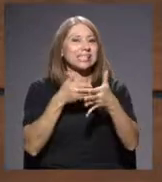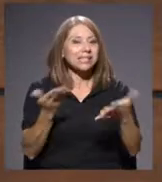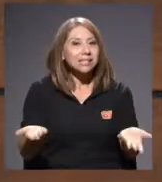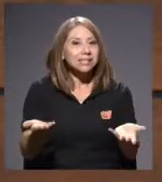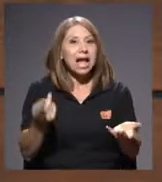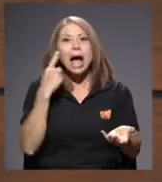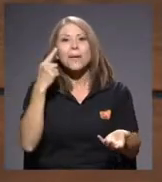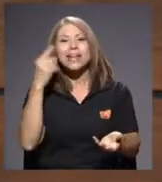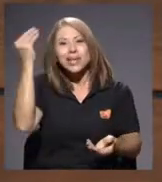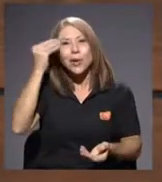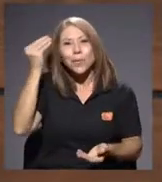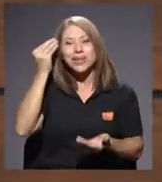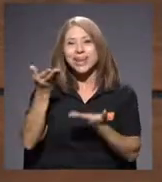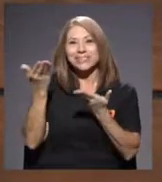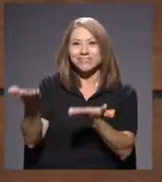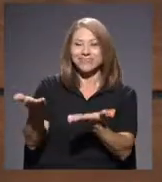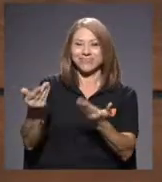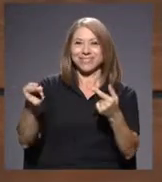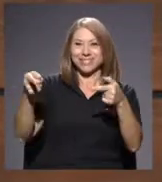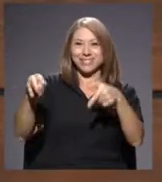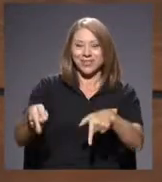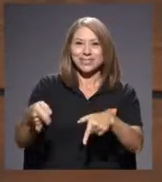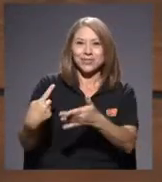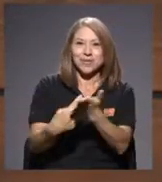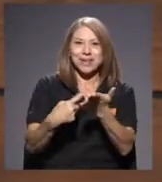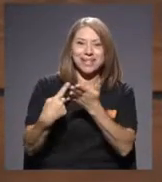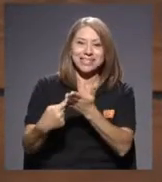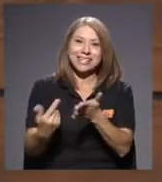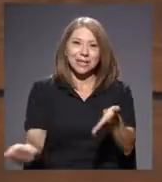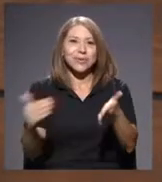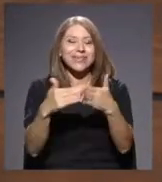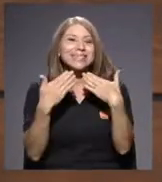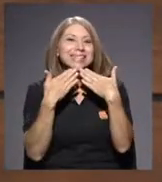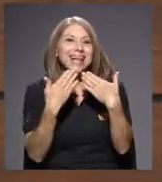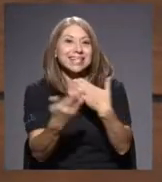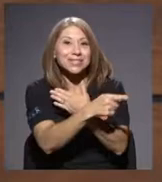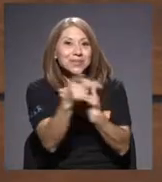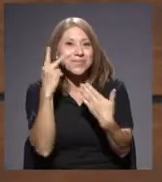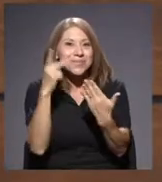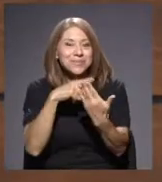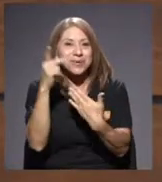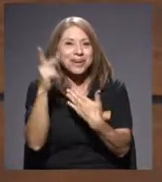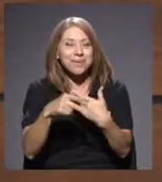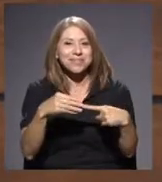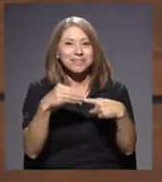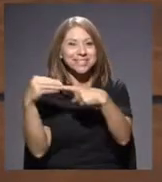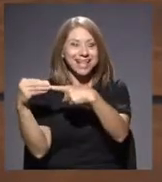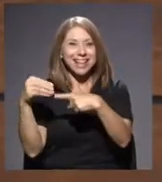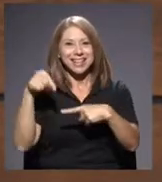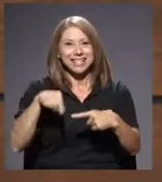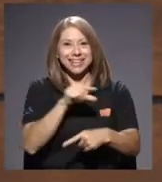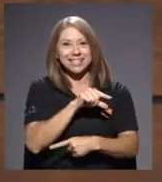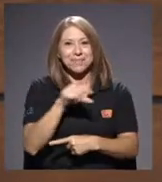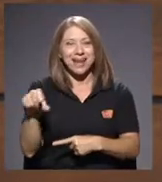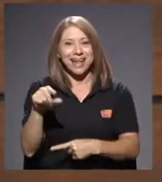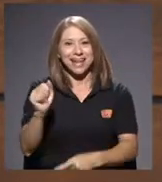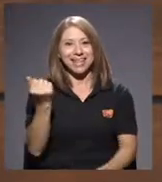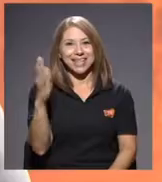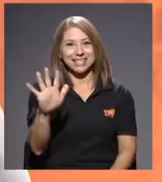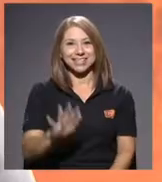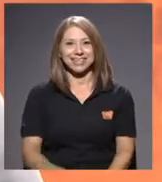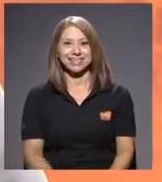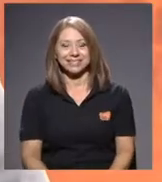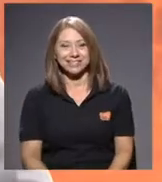Entonces, a ver qué opinan nuestros panelistas del día de hoy. Y de nuevo, gracias por su compañía en este programa especial de esta semana en el